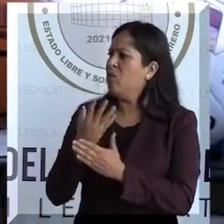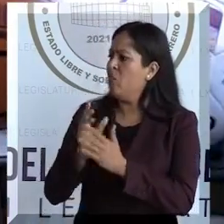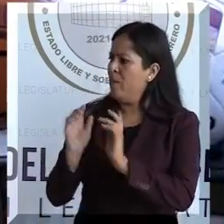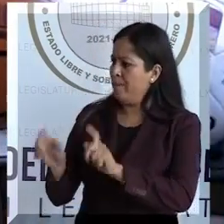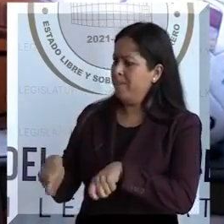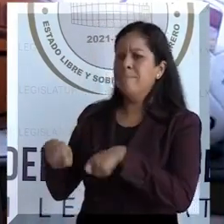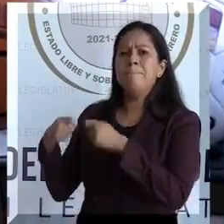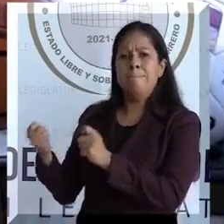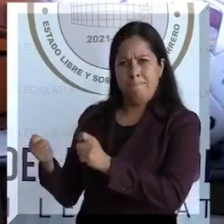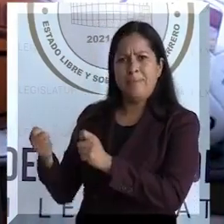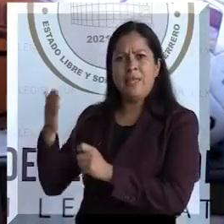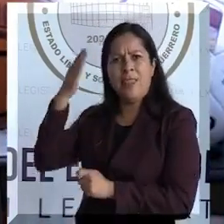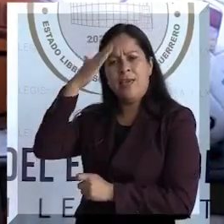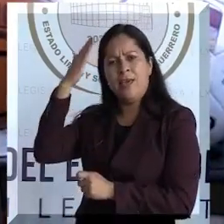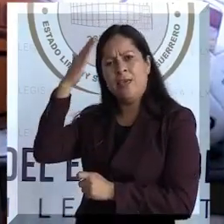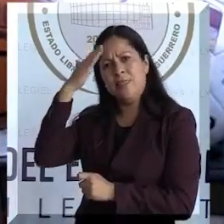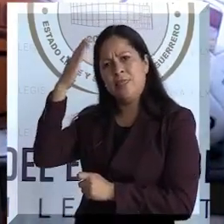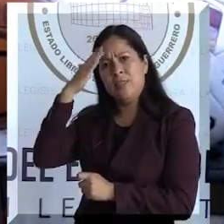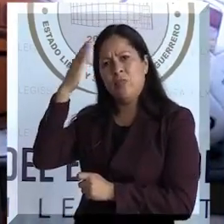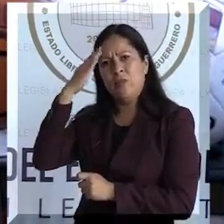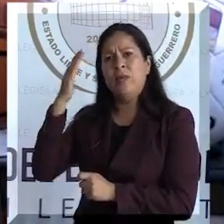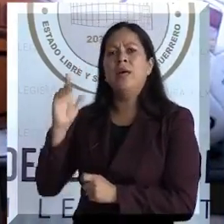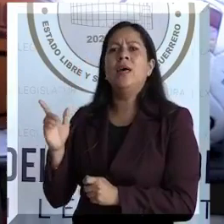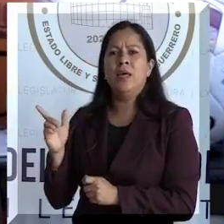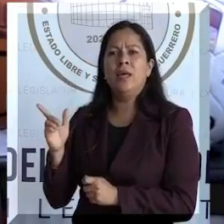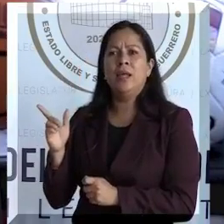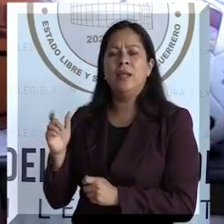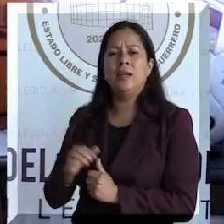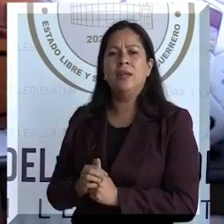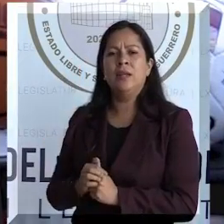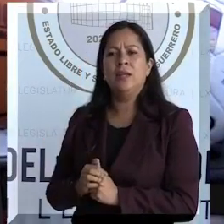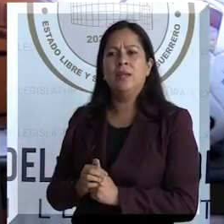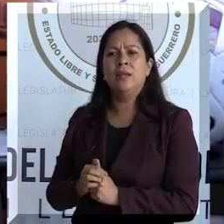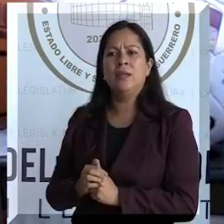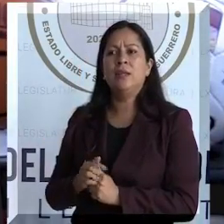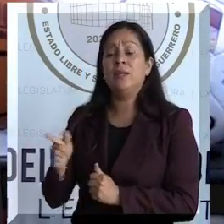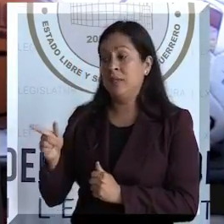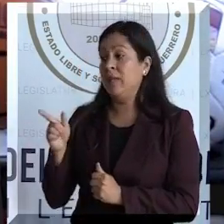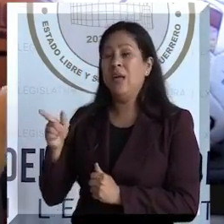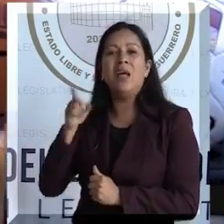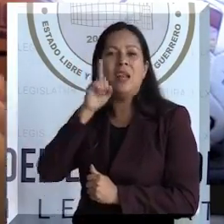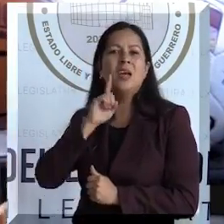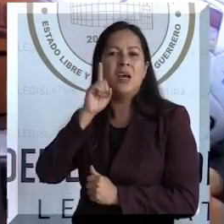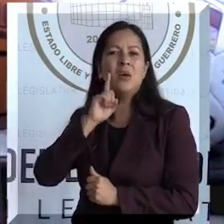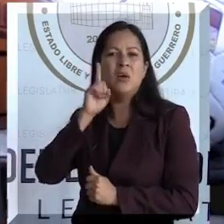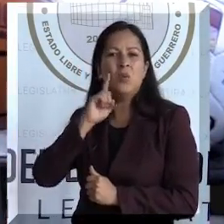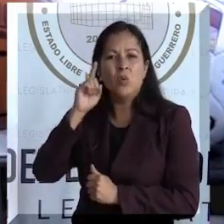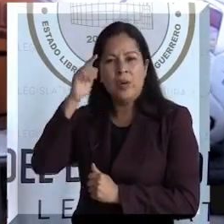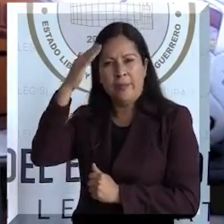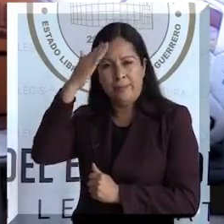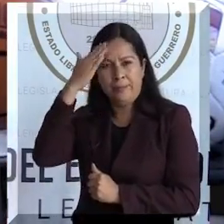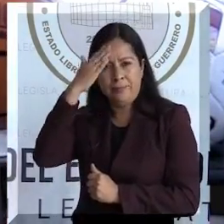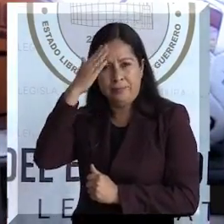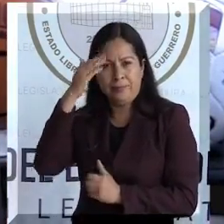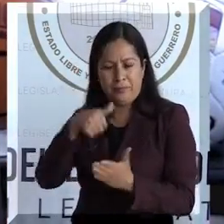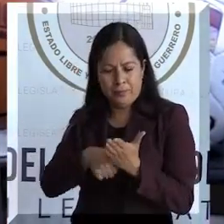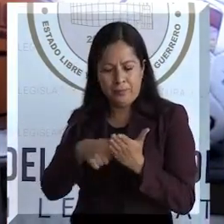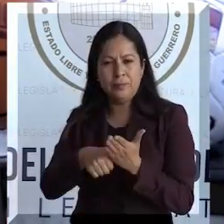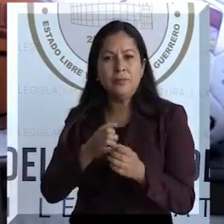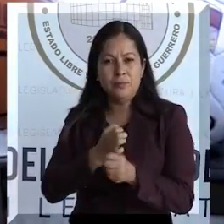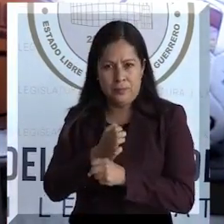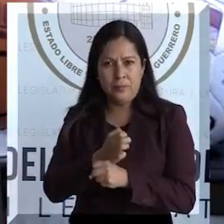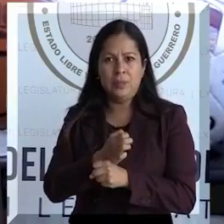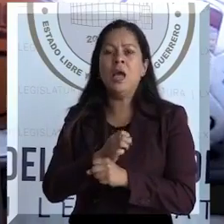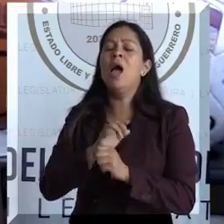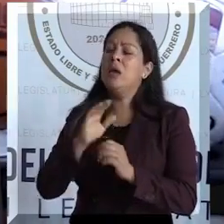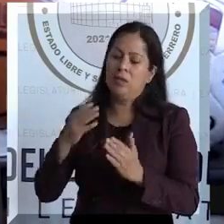designación, diputado, de la titular, que justamente era la quien encabezaba el registro civil en el estado.